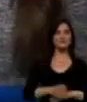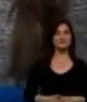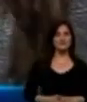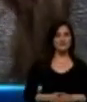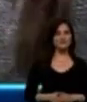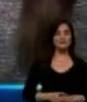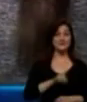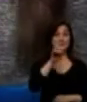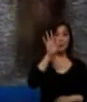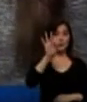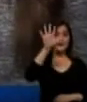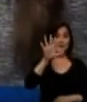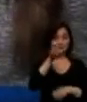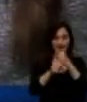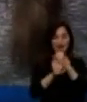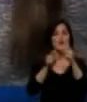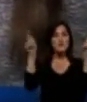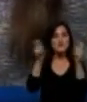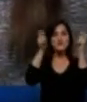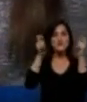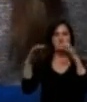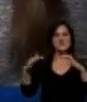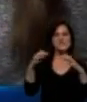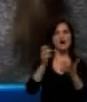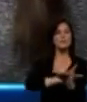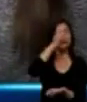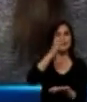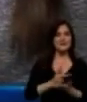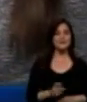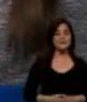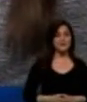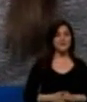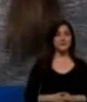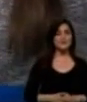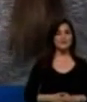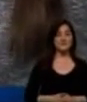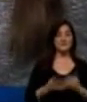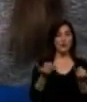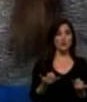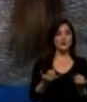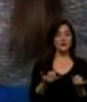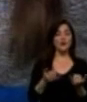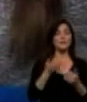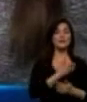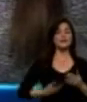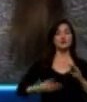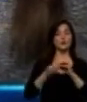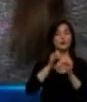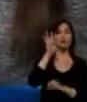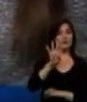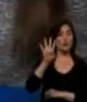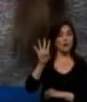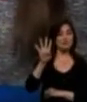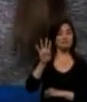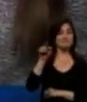Ecuador. 195 años también se cumplen de la batalla del Pichincha. Eso ahora con el presidente número 44, que ahora